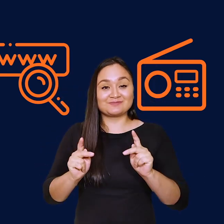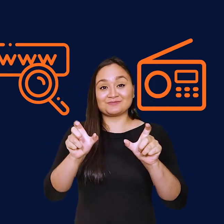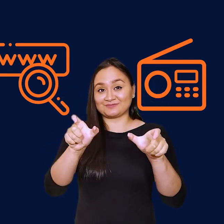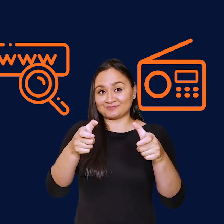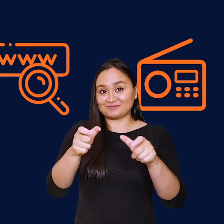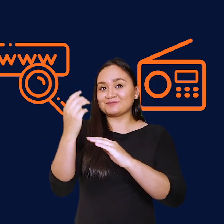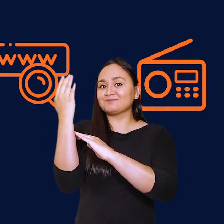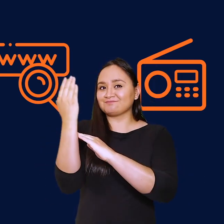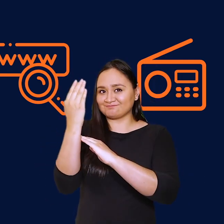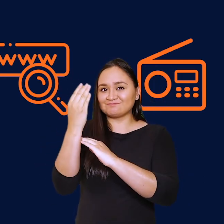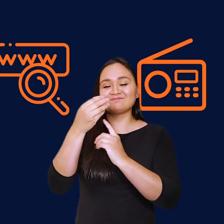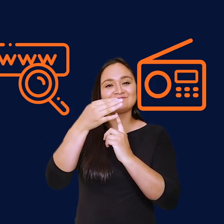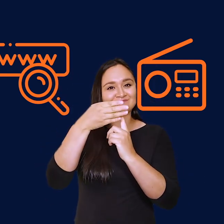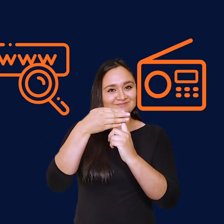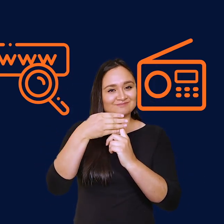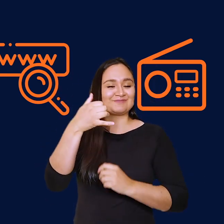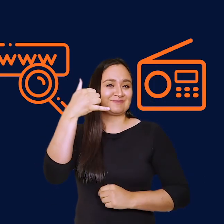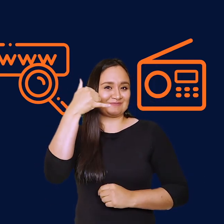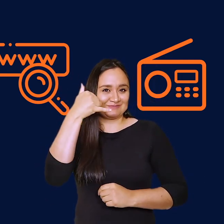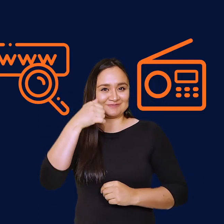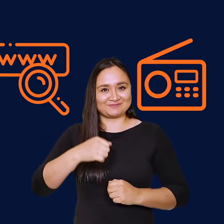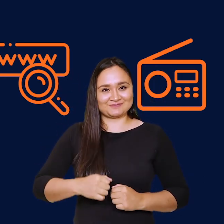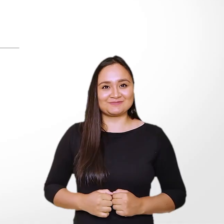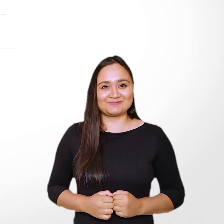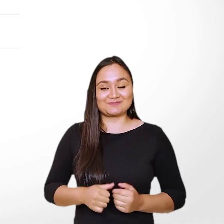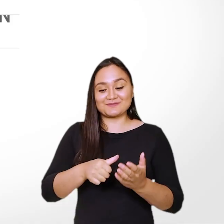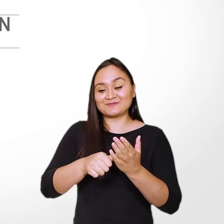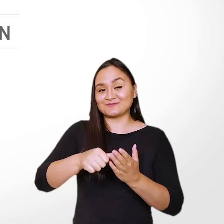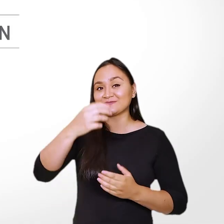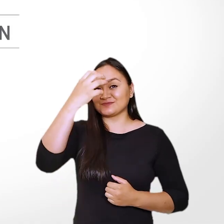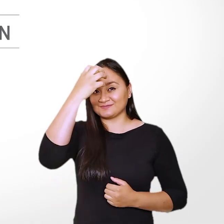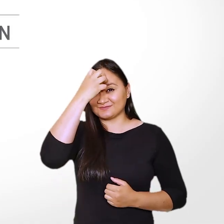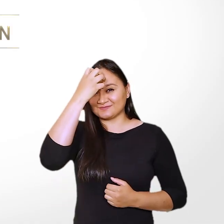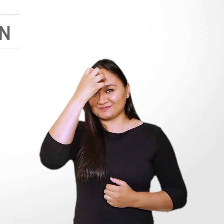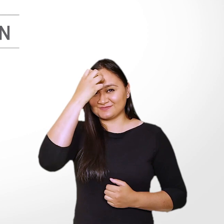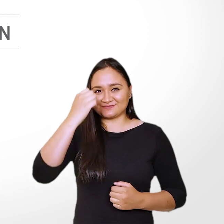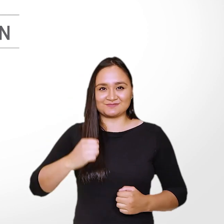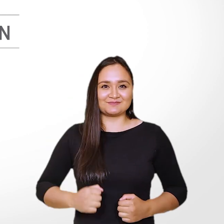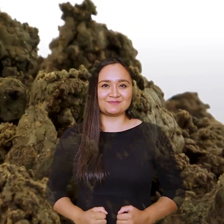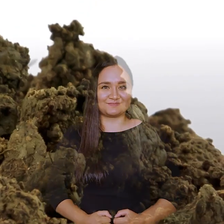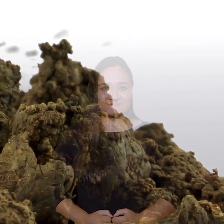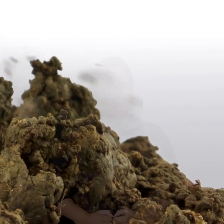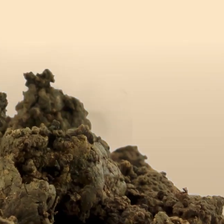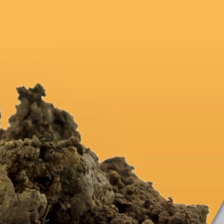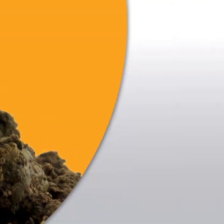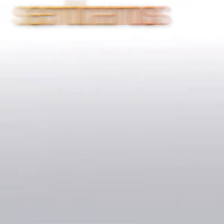en radio, televisión, vía web o telefonía celular. Ministerio de Educación.